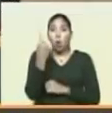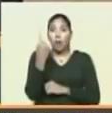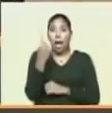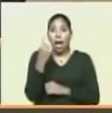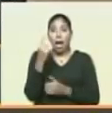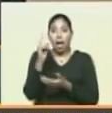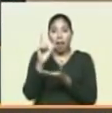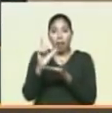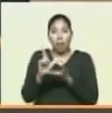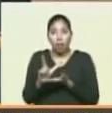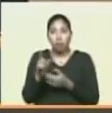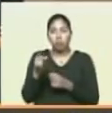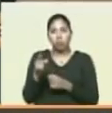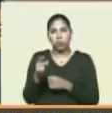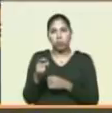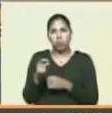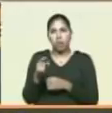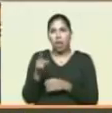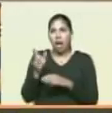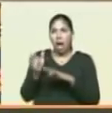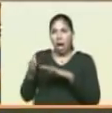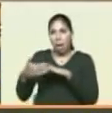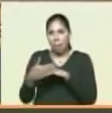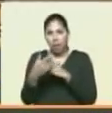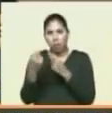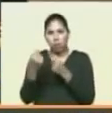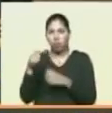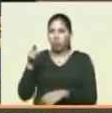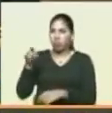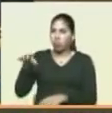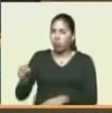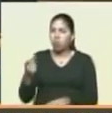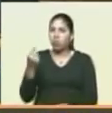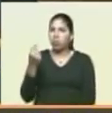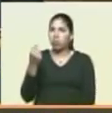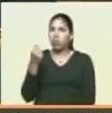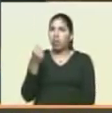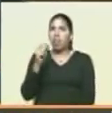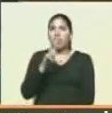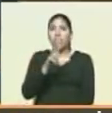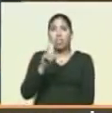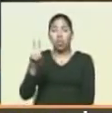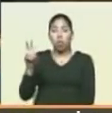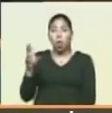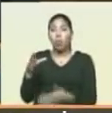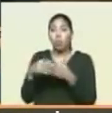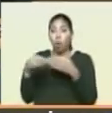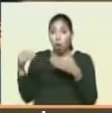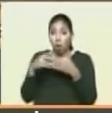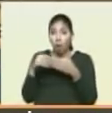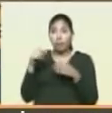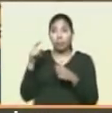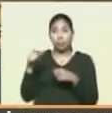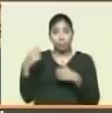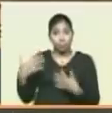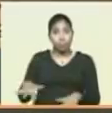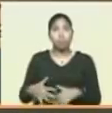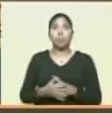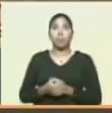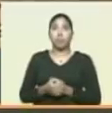una libra de pulpa de tamarindo en Jamaica cuesta 32 dólares jamaiquinos, 32 dólares